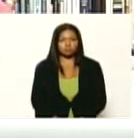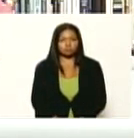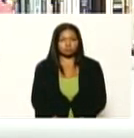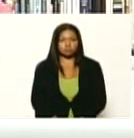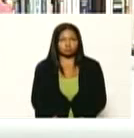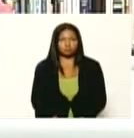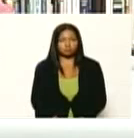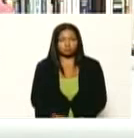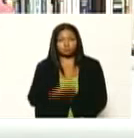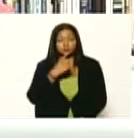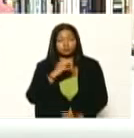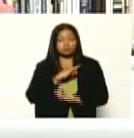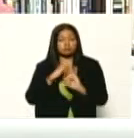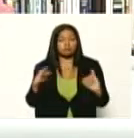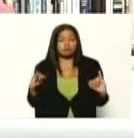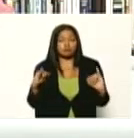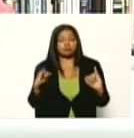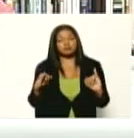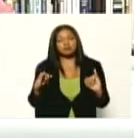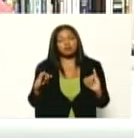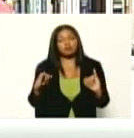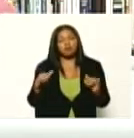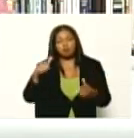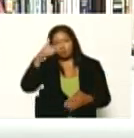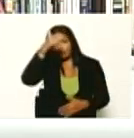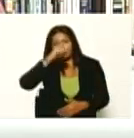nos dicen que ya ha terminado la operación a esta hora.